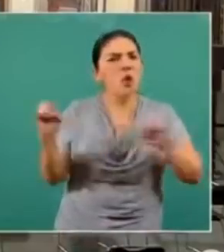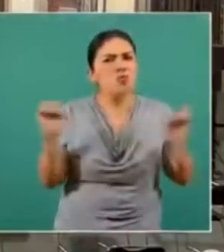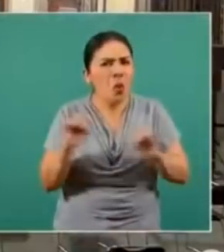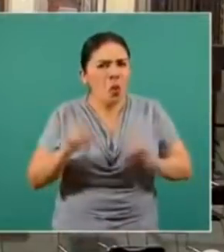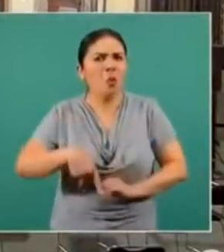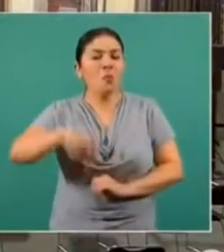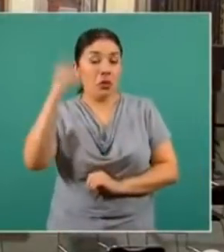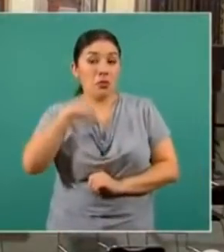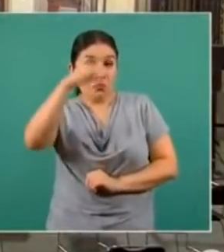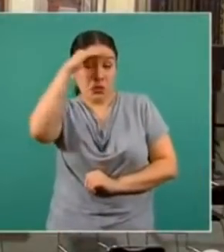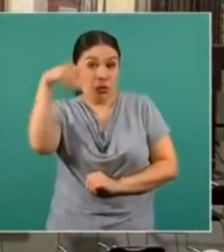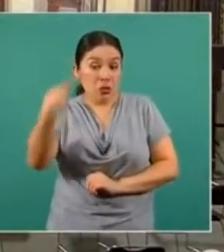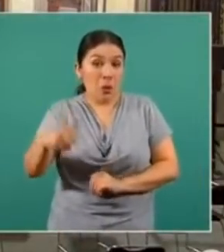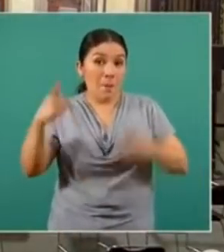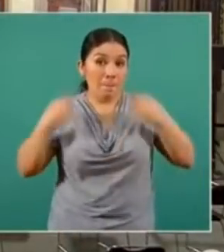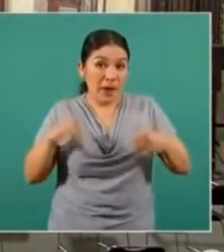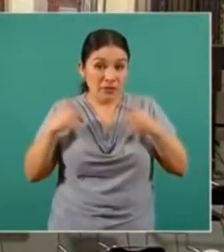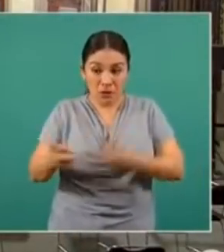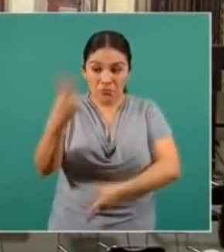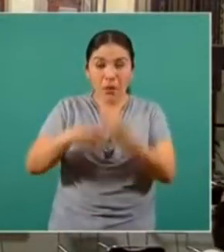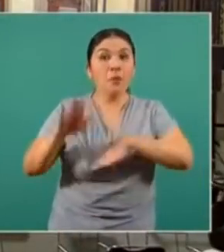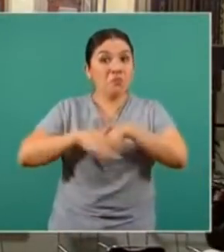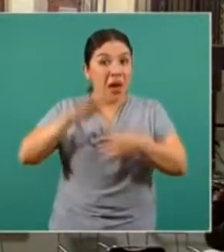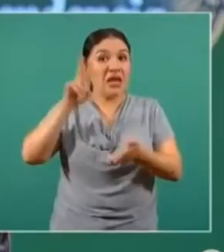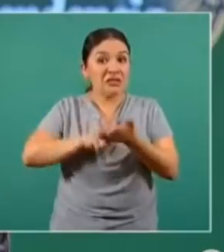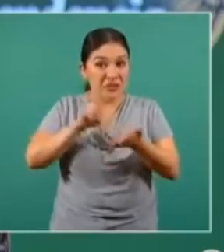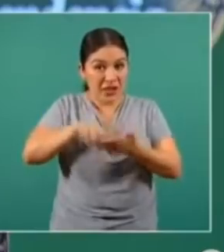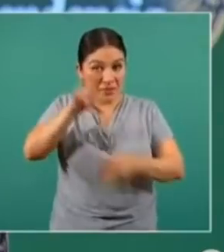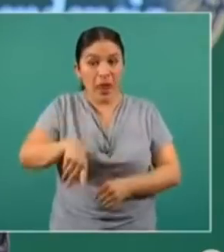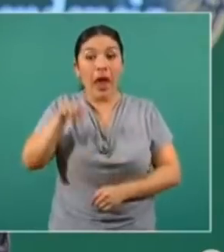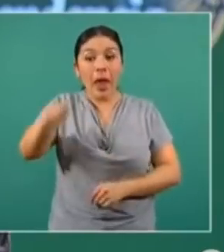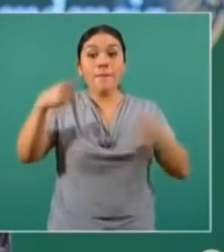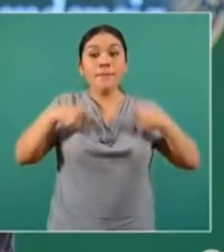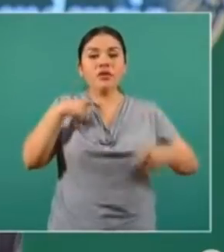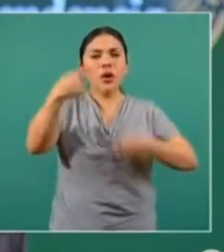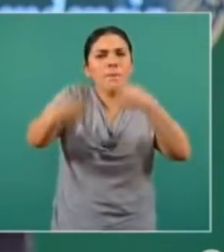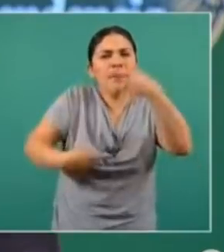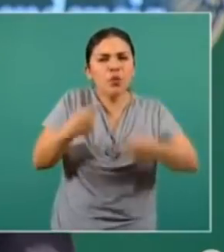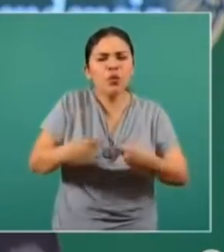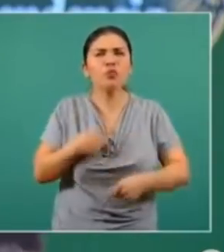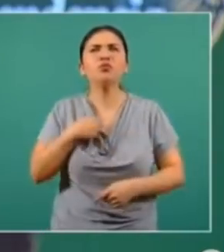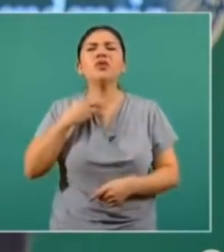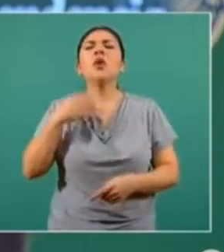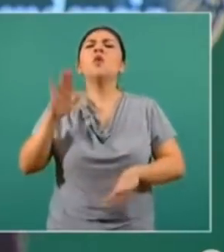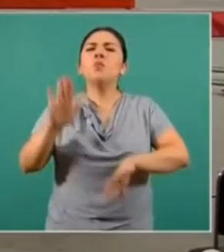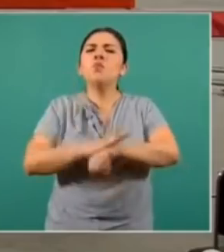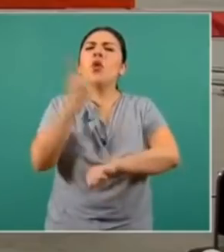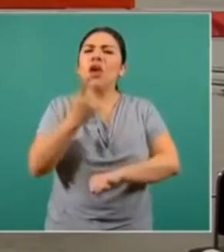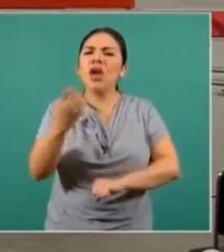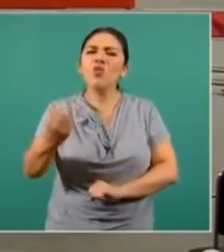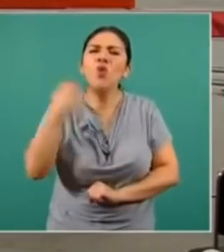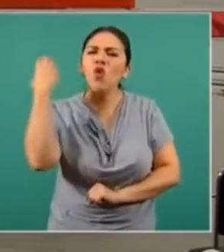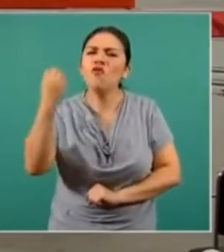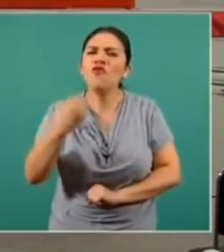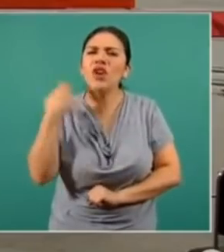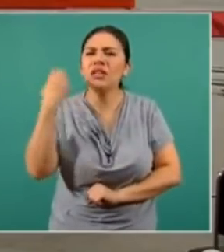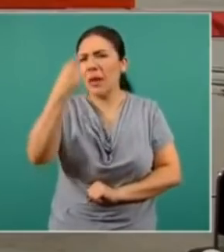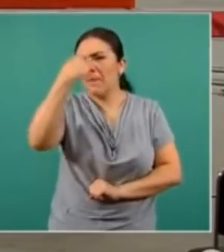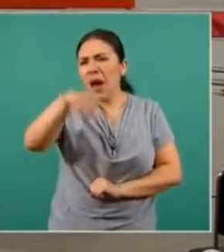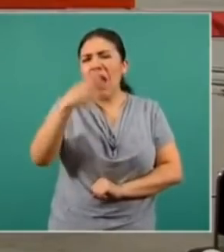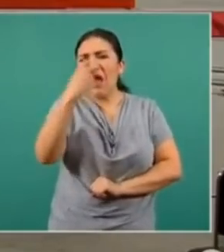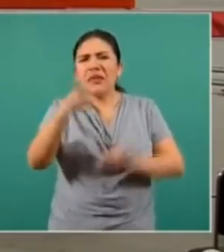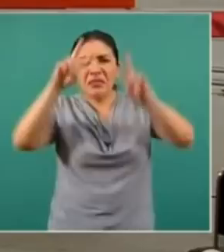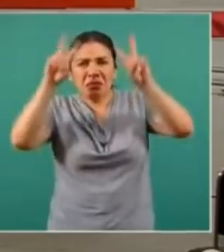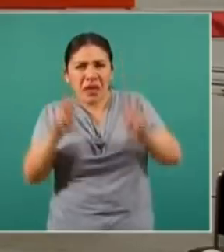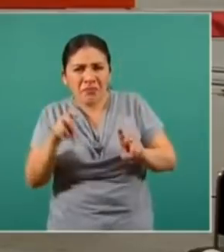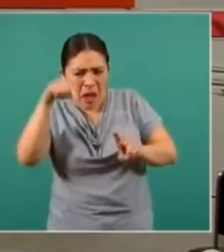consideramos muy valiosa su participación, nos cuestionó por qué hacíamos una conferencia de prensa para algo que no